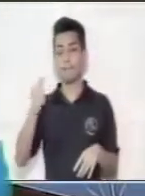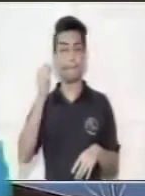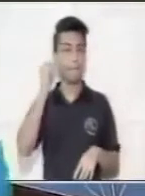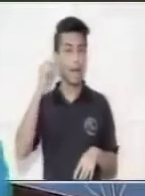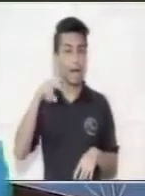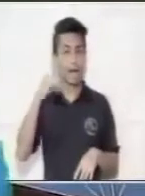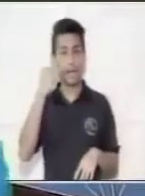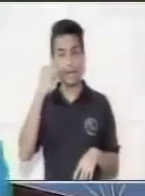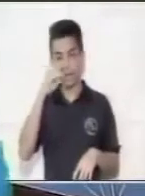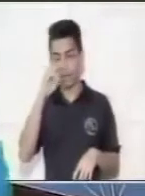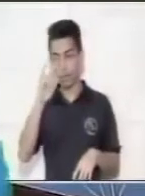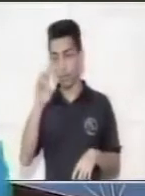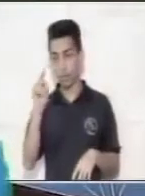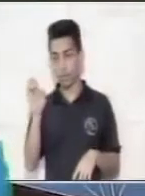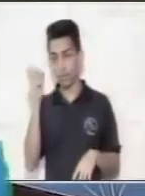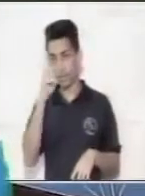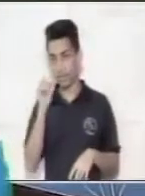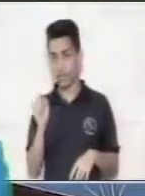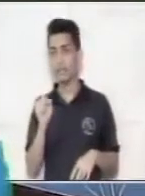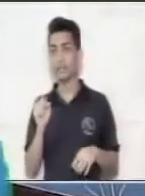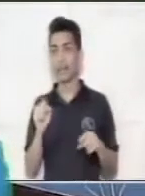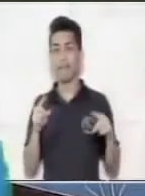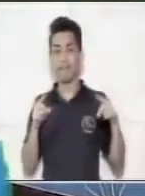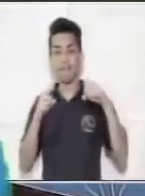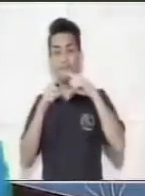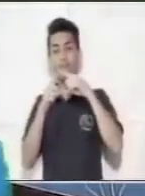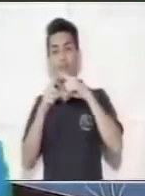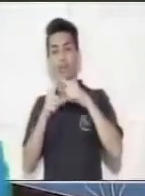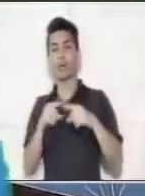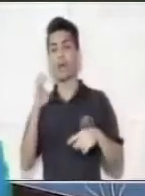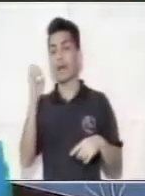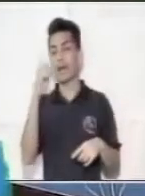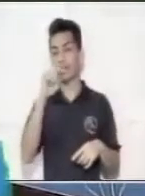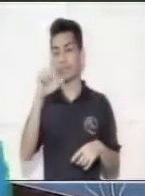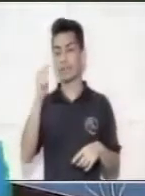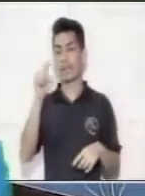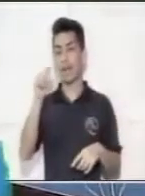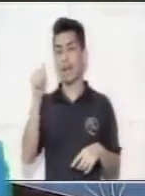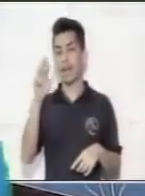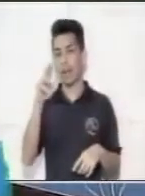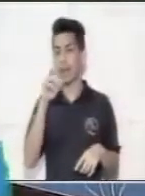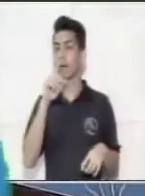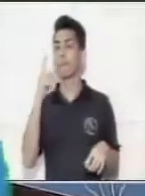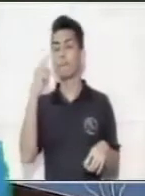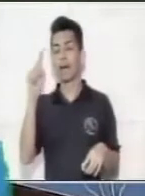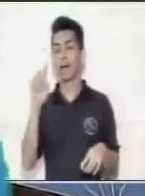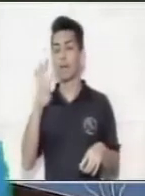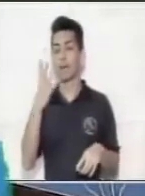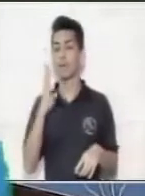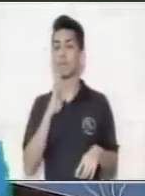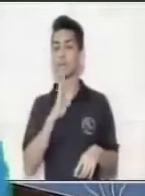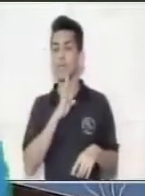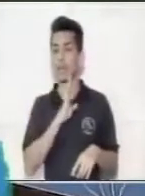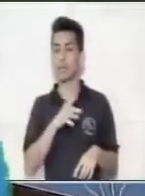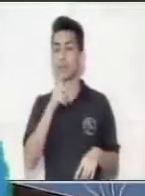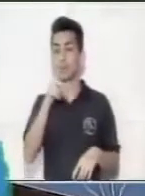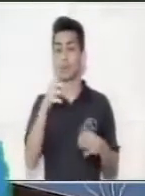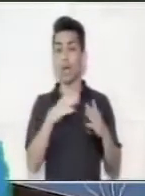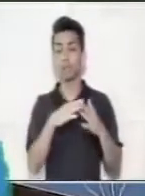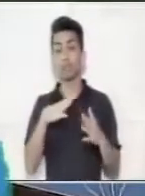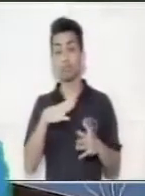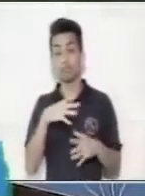vectoriales y escalares del área de matemática para el grado de cuarto bachillerato. Si en casa hay alguna persona